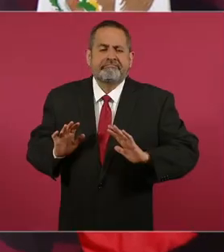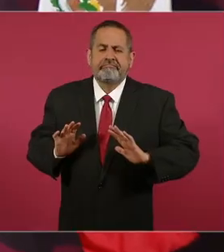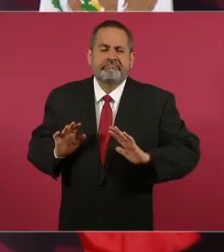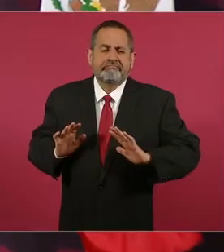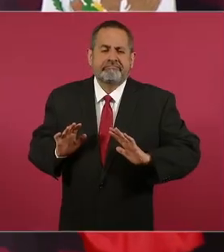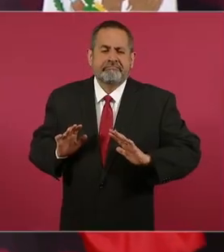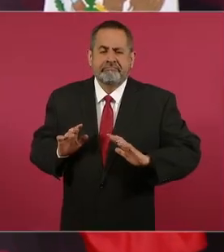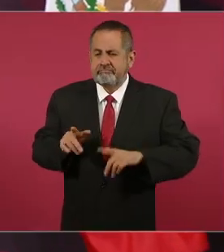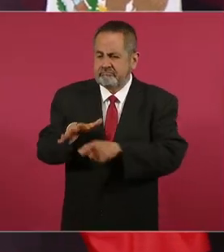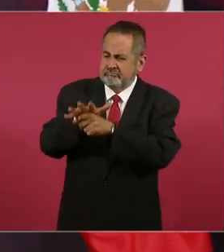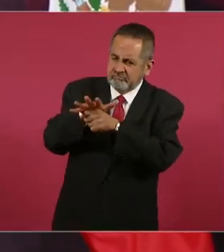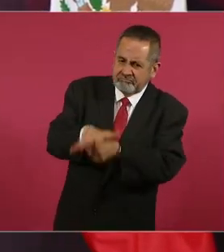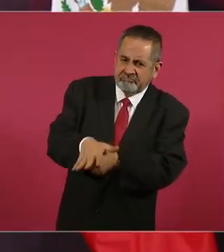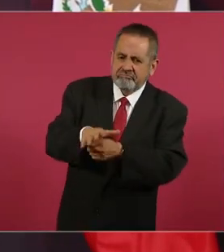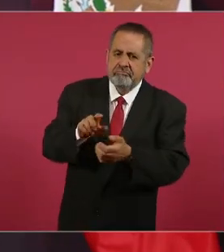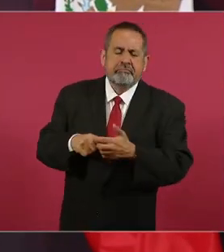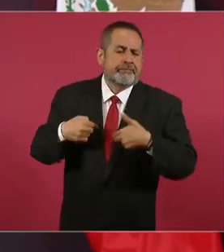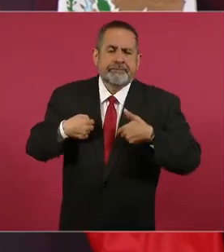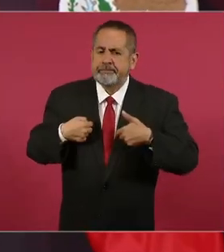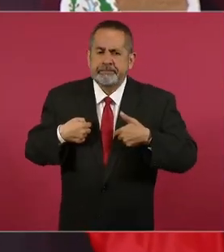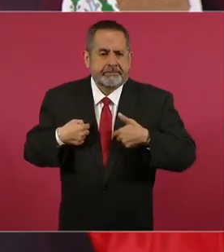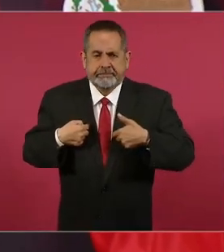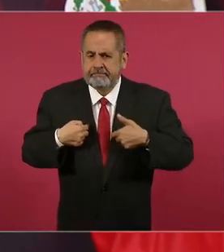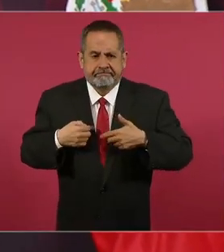nosotros no reprimimos.